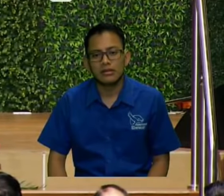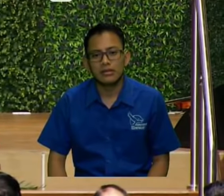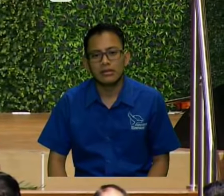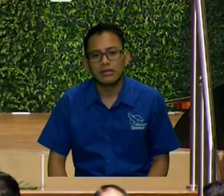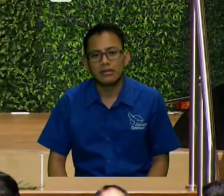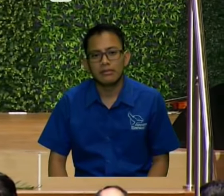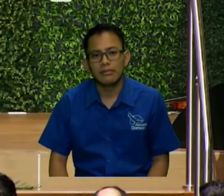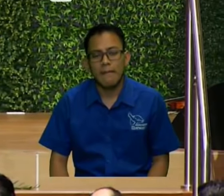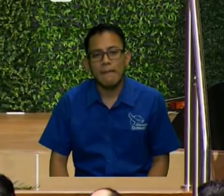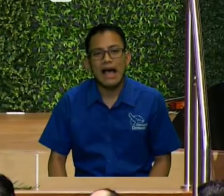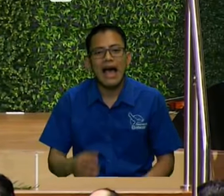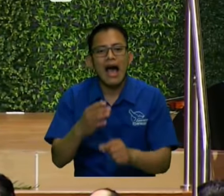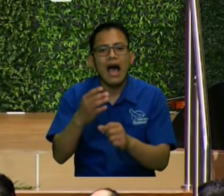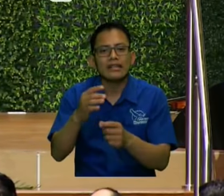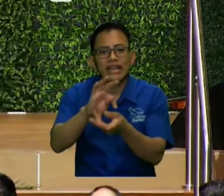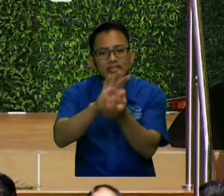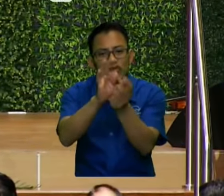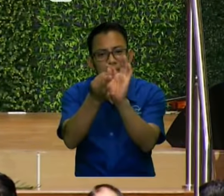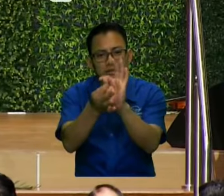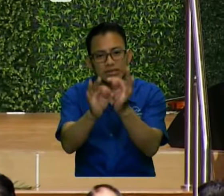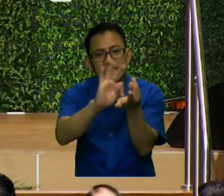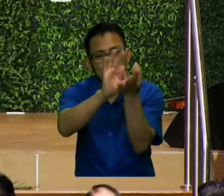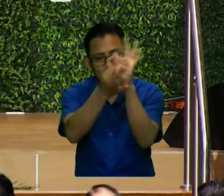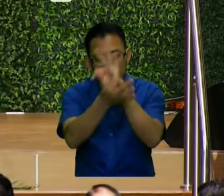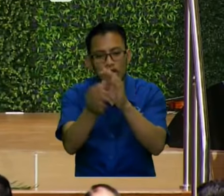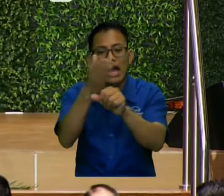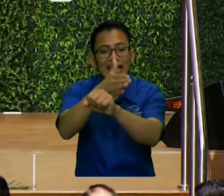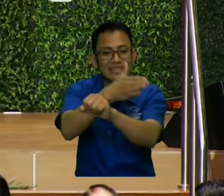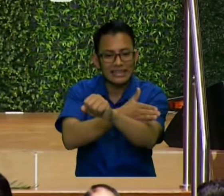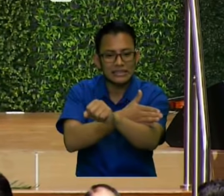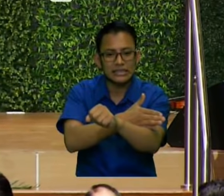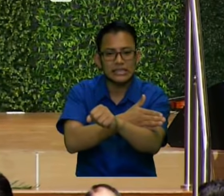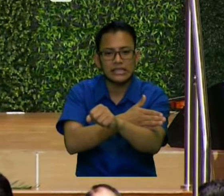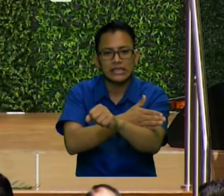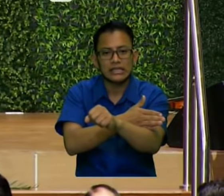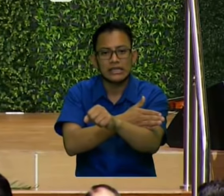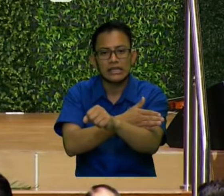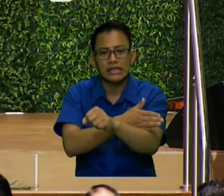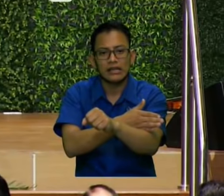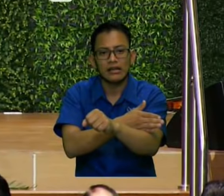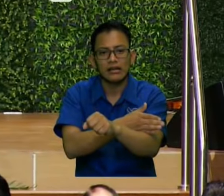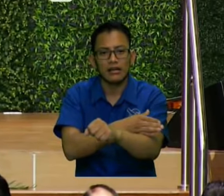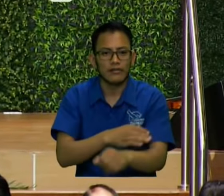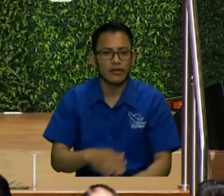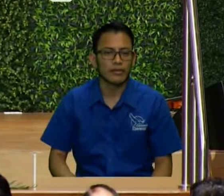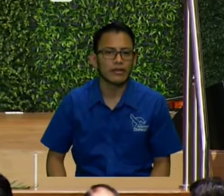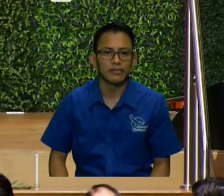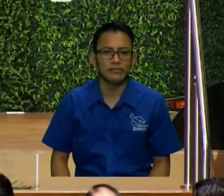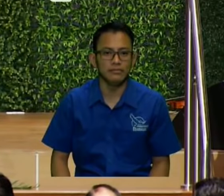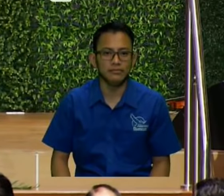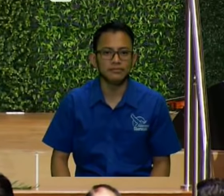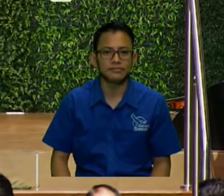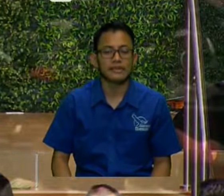dónde. Y este es el año del renuevo. Si este es el año del renuevo, y le ponemos